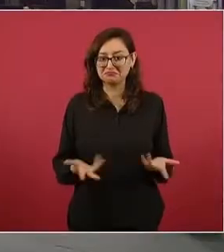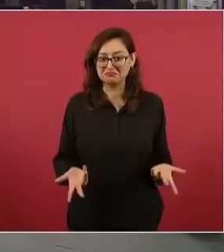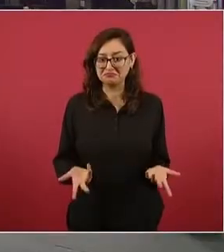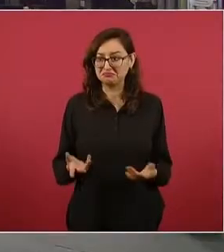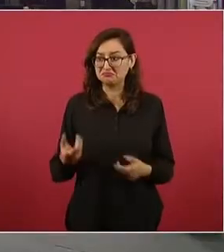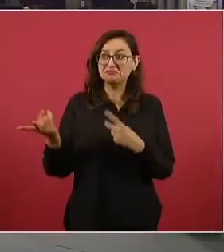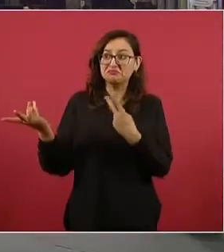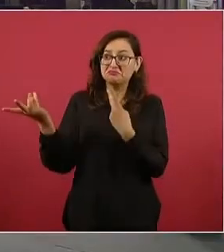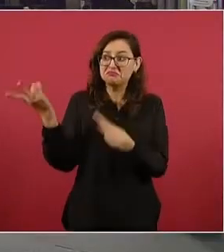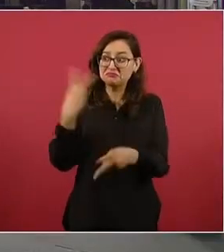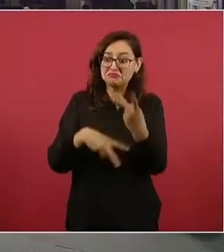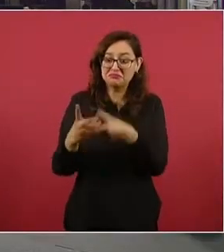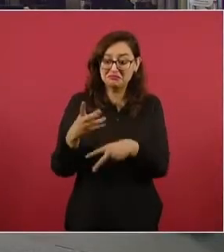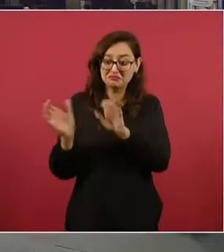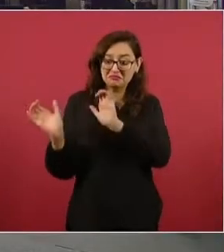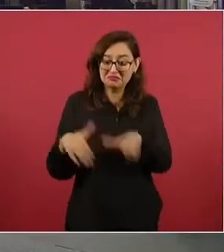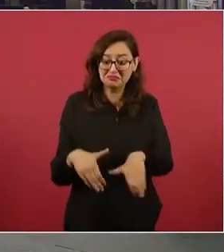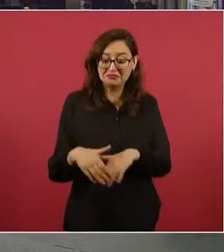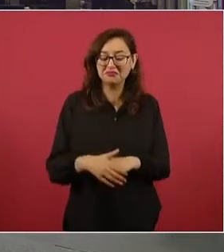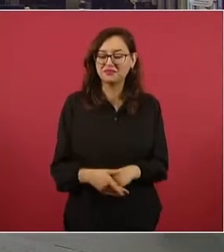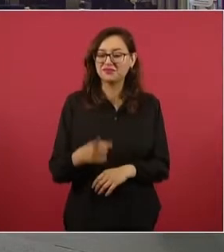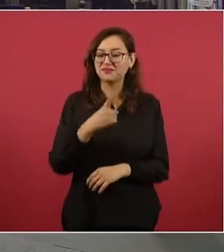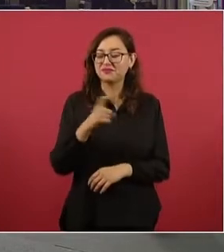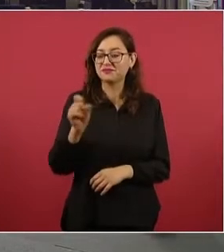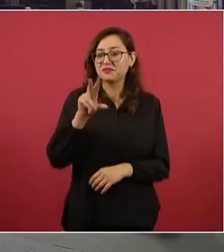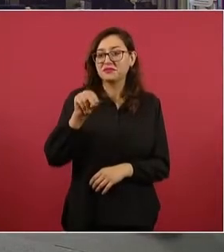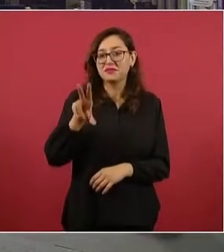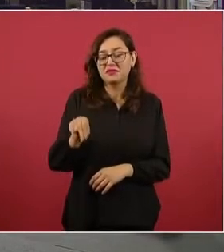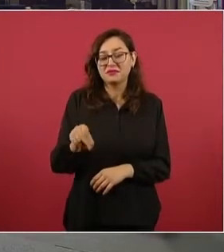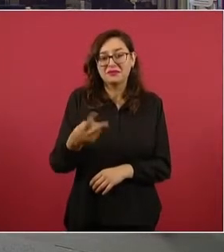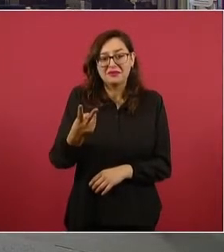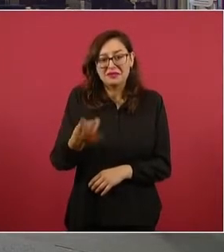Esto no lo sabía la gente,